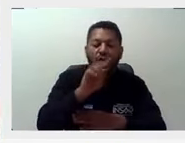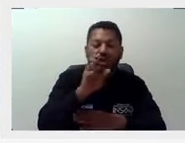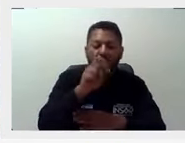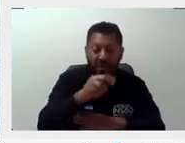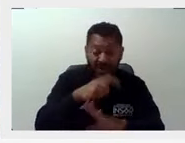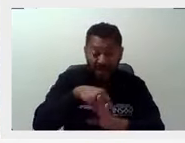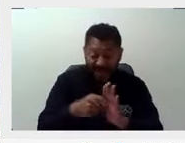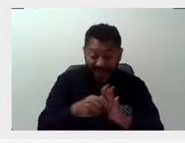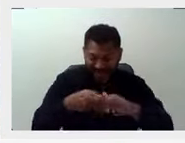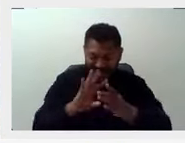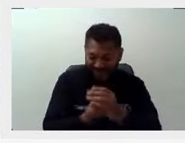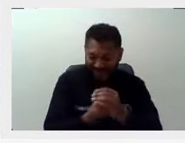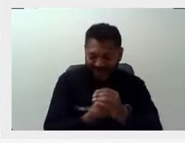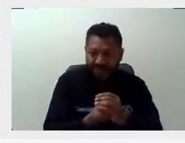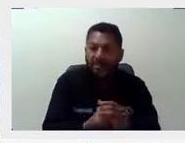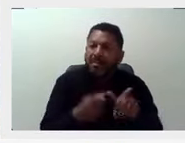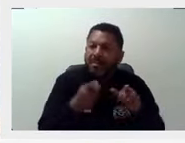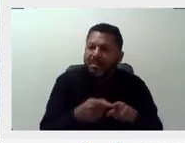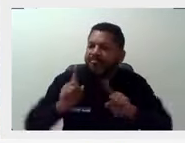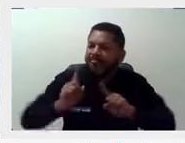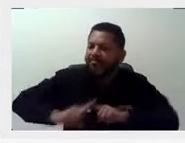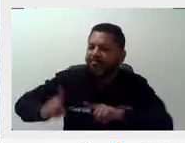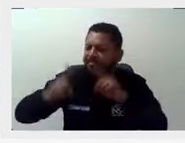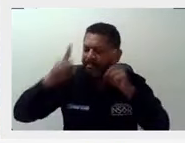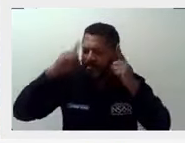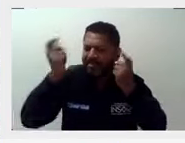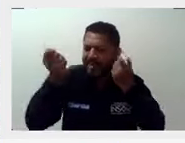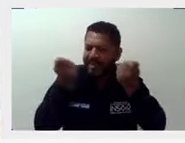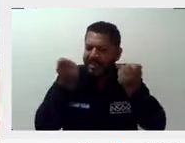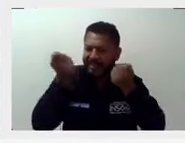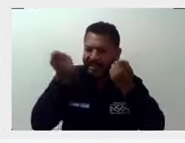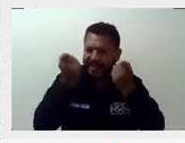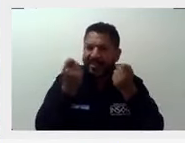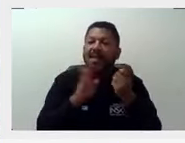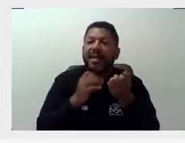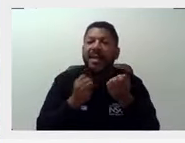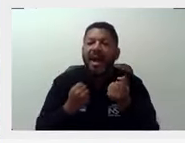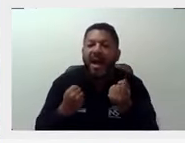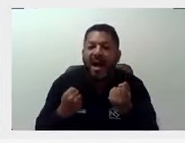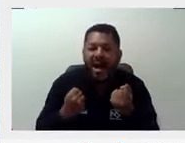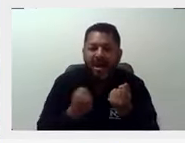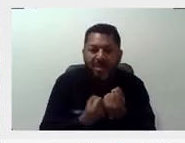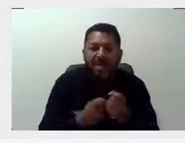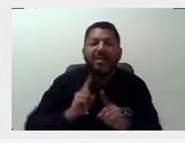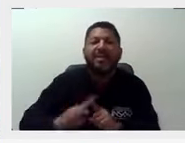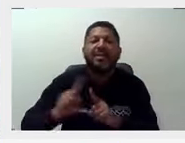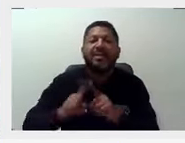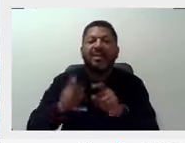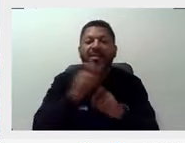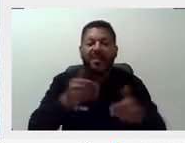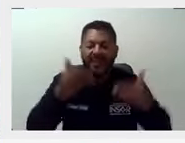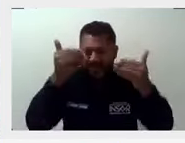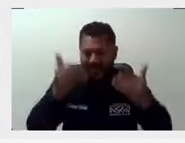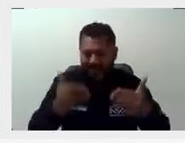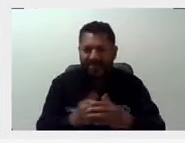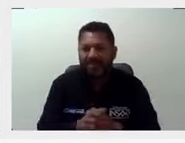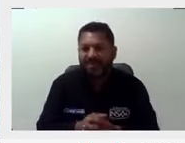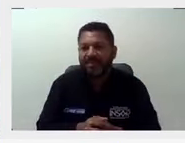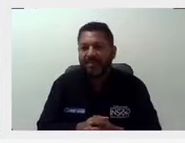tiene diferentes herramientas y estrategias y actividades acordadas para los diferentes tipos de discapacidad. Hay